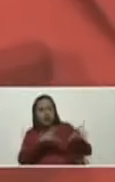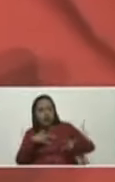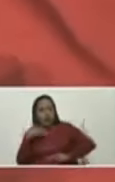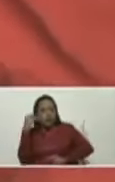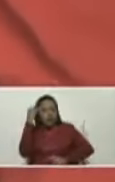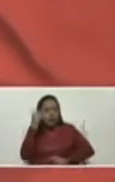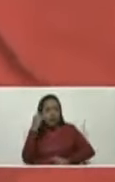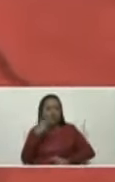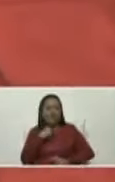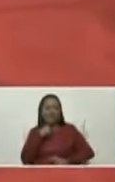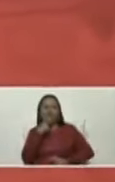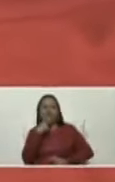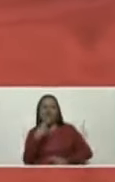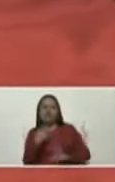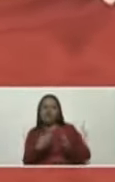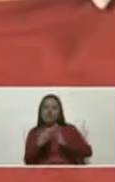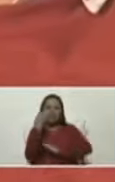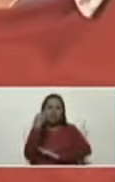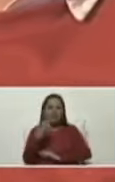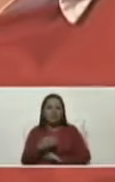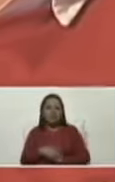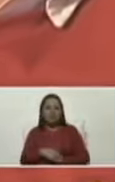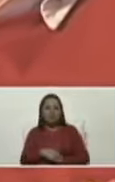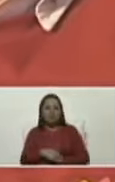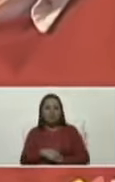en voz alta, Delcy,